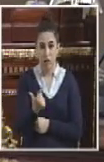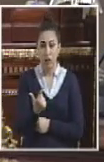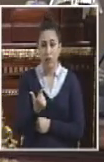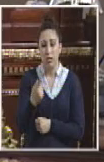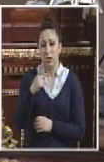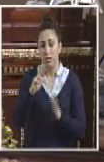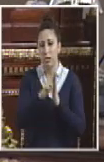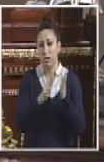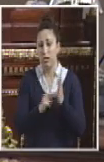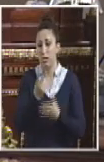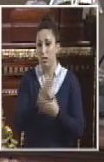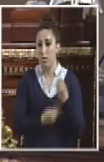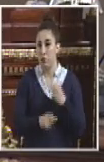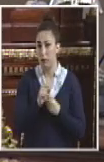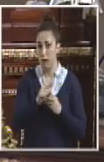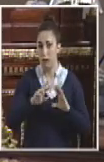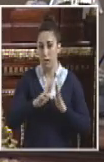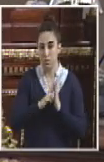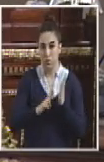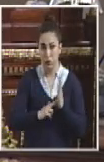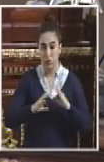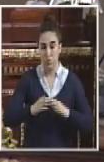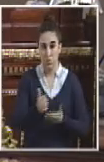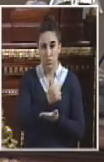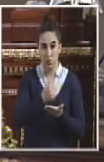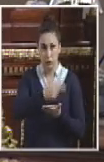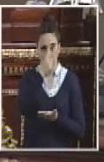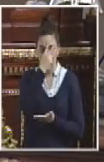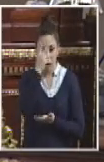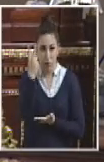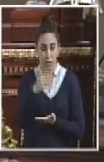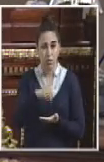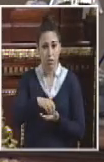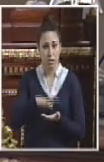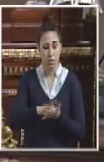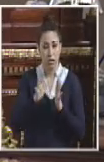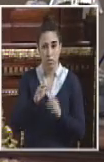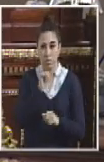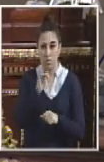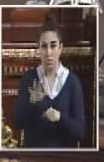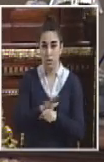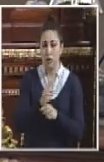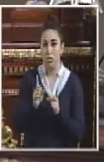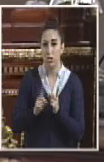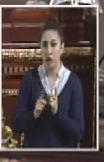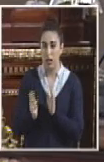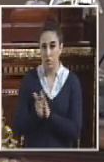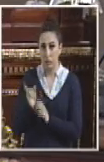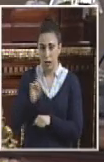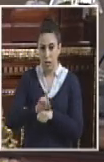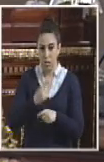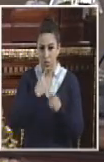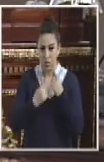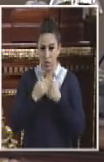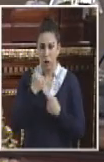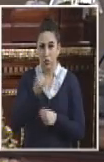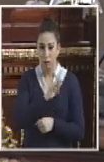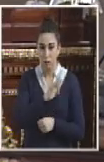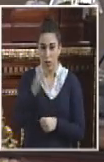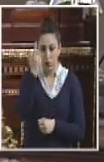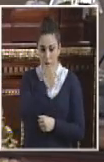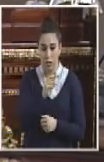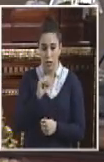del Reglamento, ambos del Congreso de la Ciudad de México, se instruye su inserción íntegra en el Diario de los Debates y se turnará para